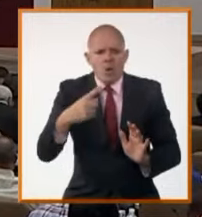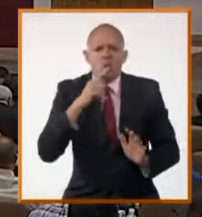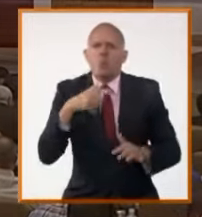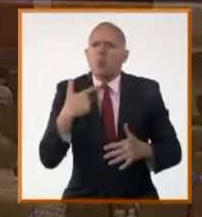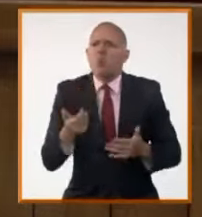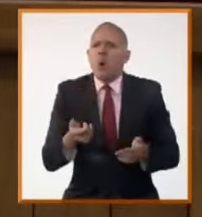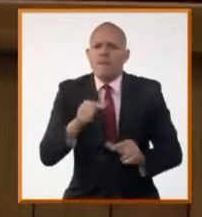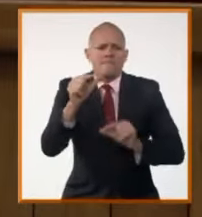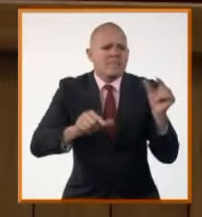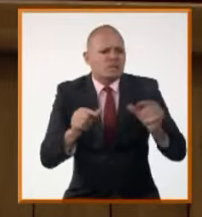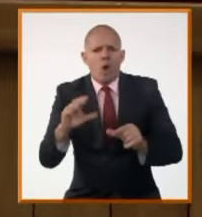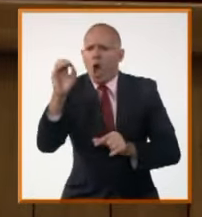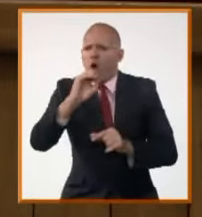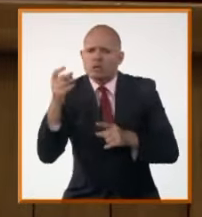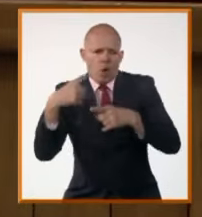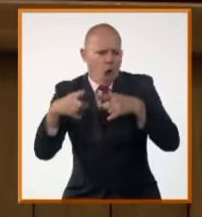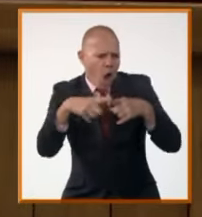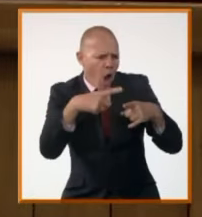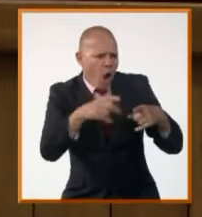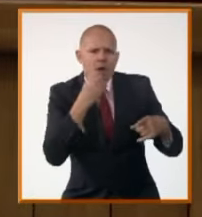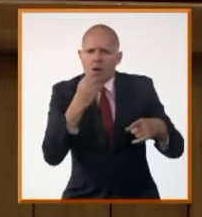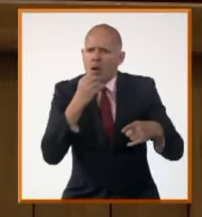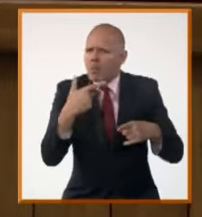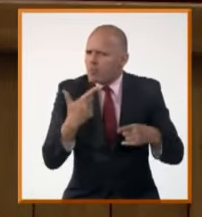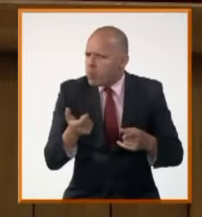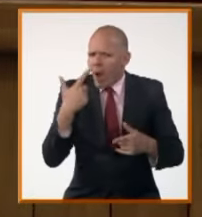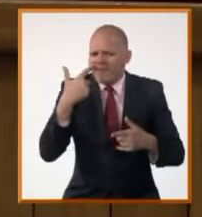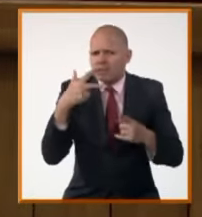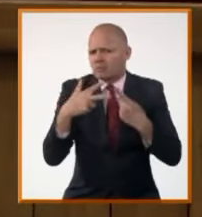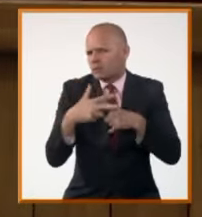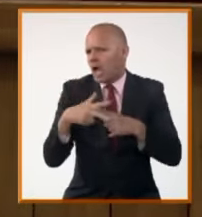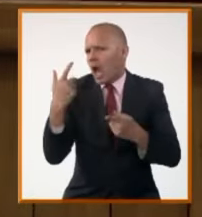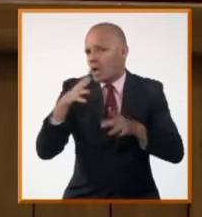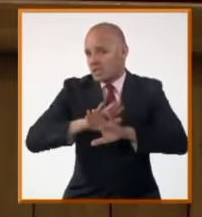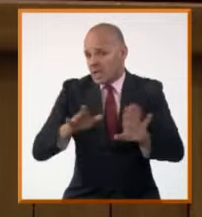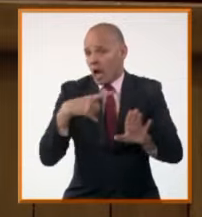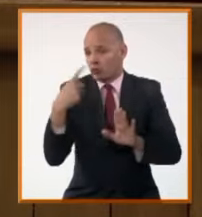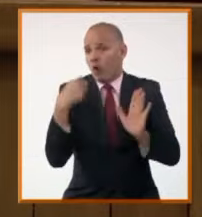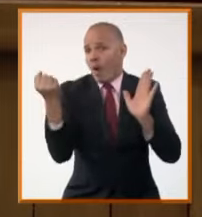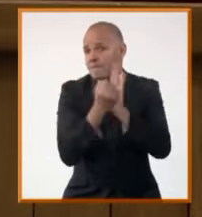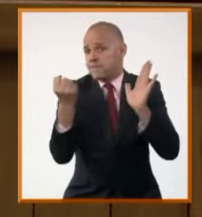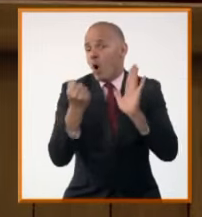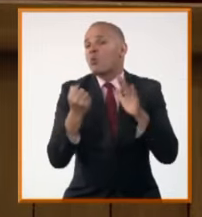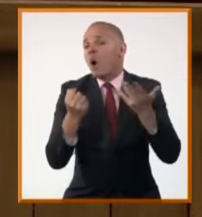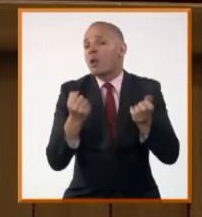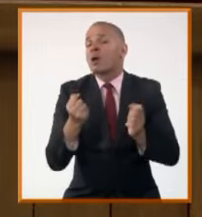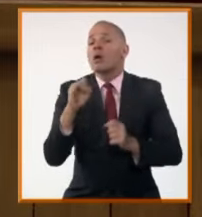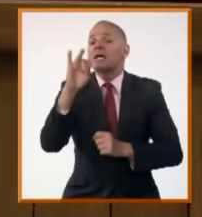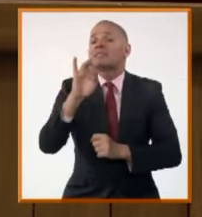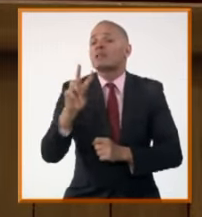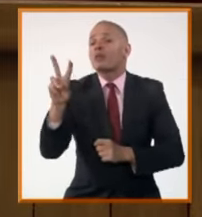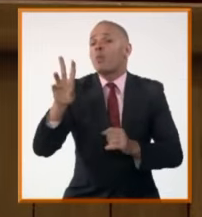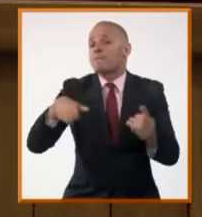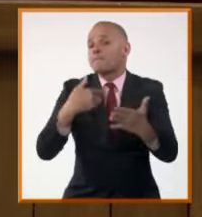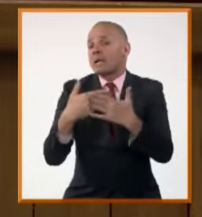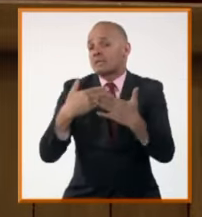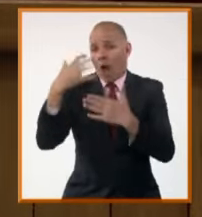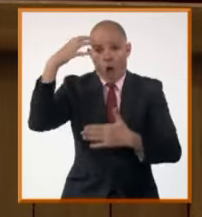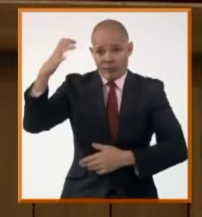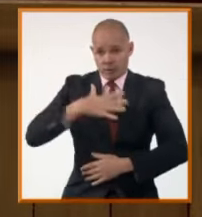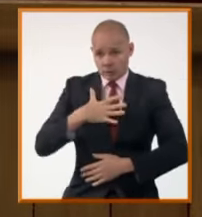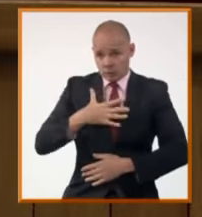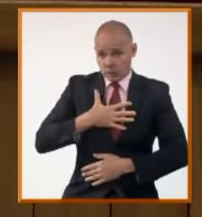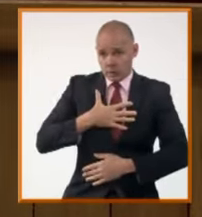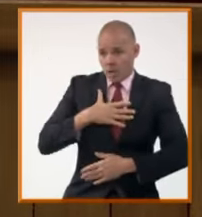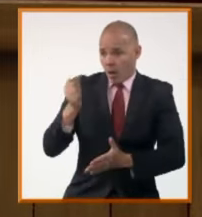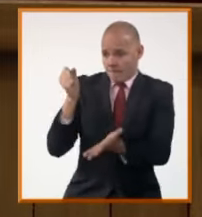los actores por igual. Se han dado pasos importantes, hemos aprobado 72 empresas estatales para que le importen a la forma